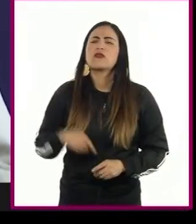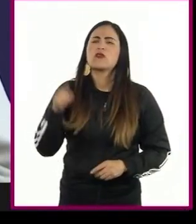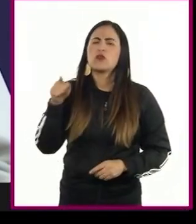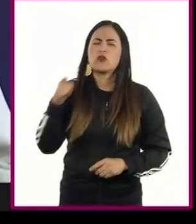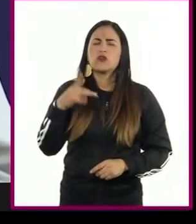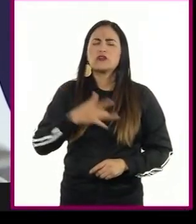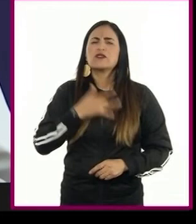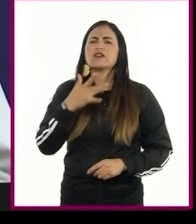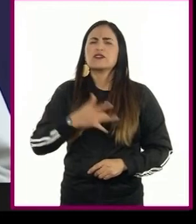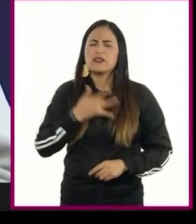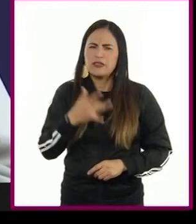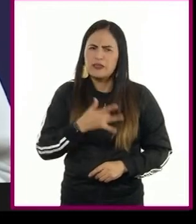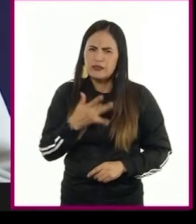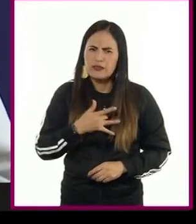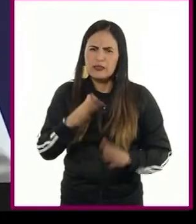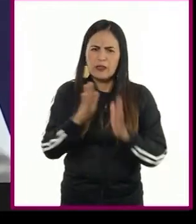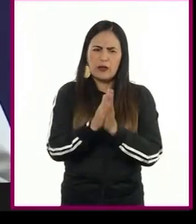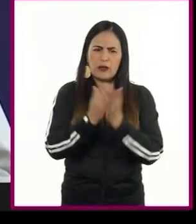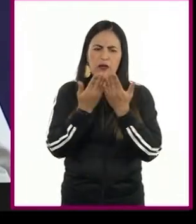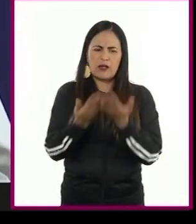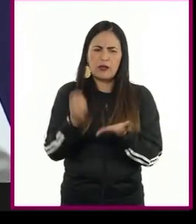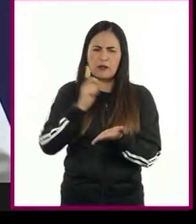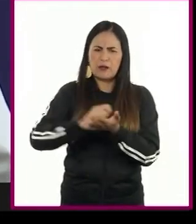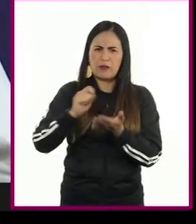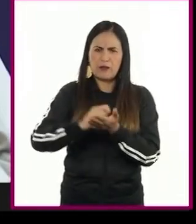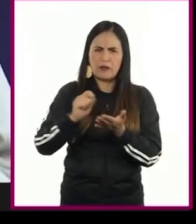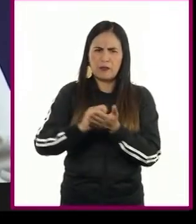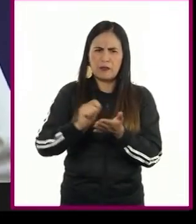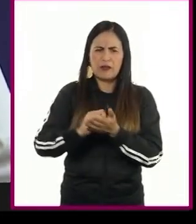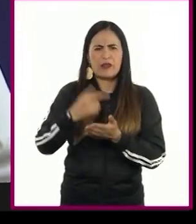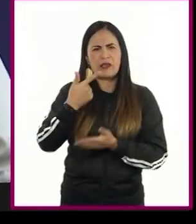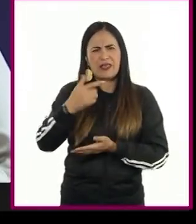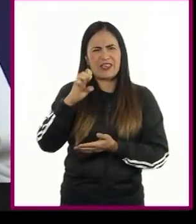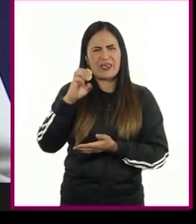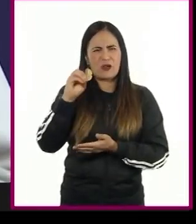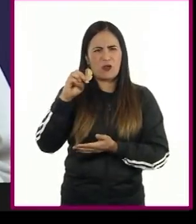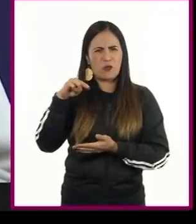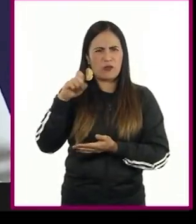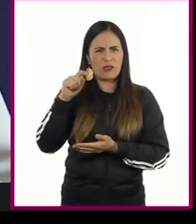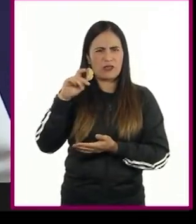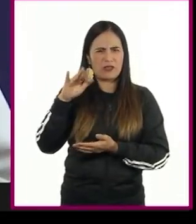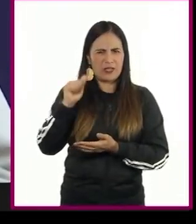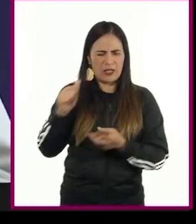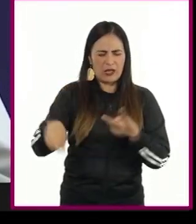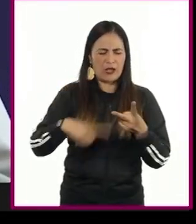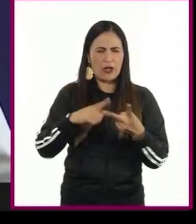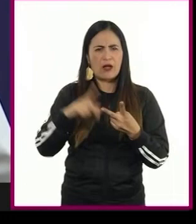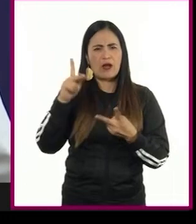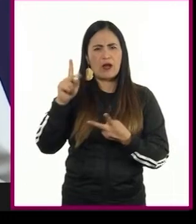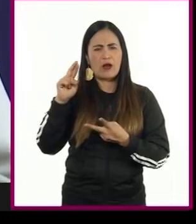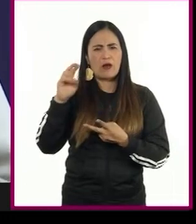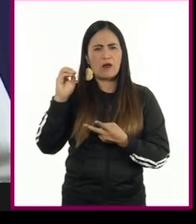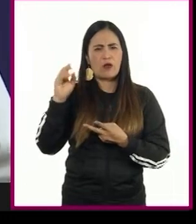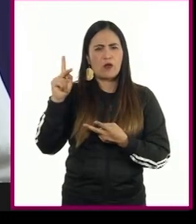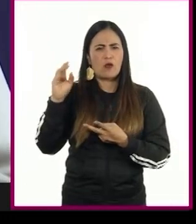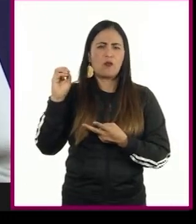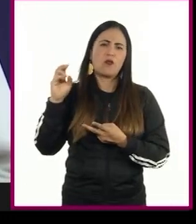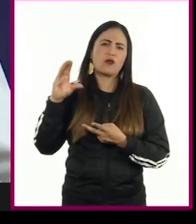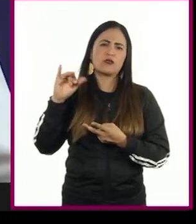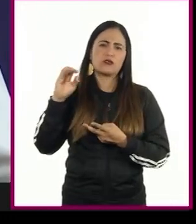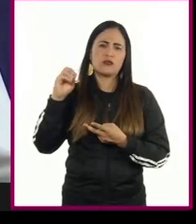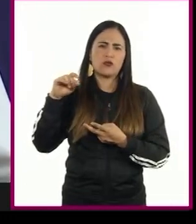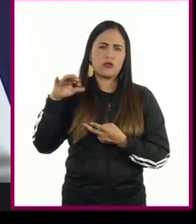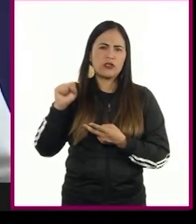motivo por el cual publicó la Summa Aritmetica, Geometria, Proporzioni e Proporzionalità en lengua materna, es decir,